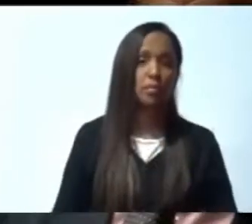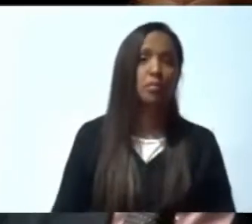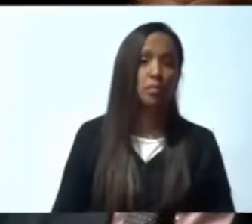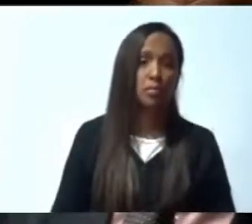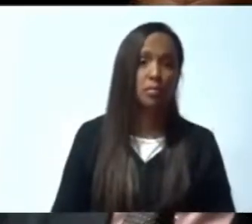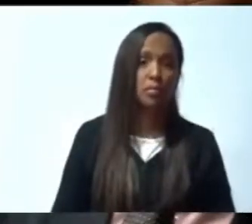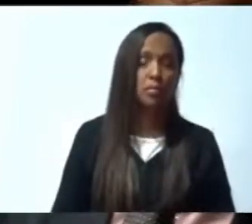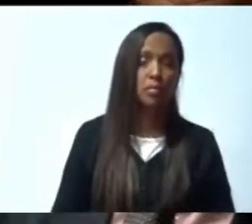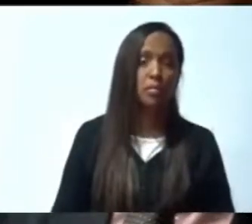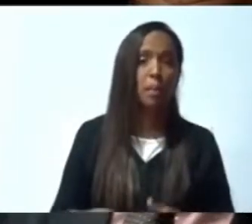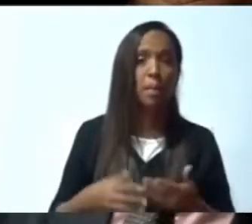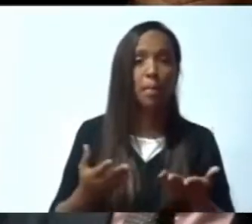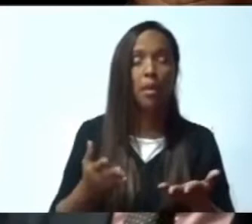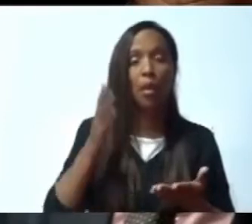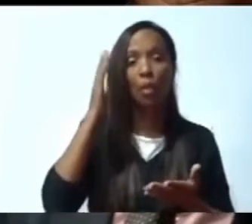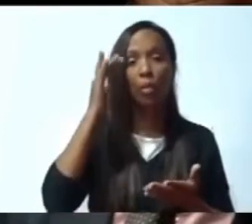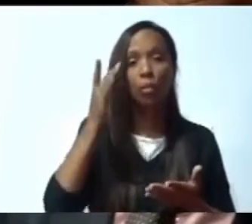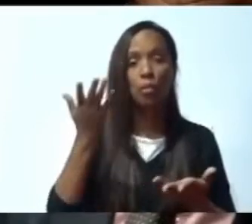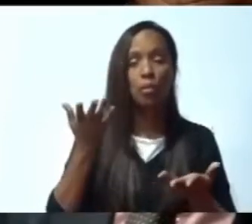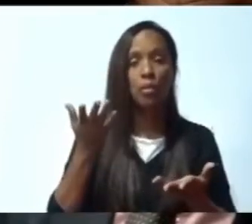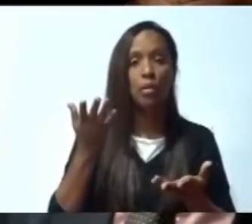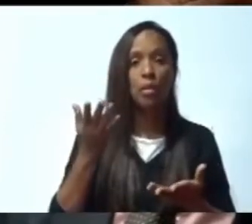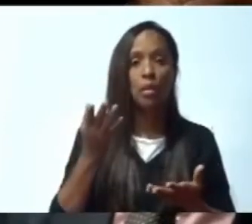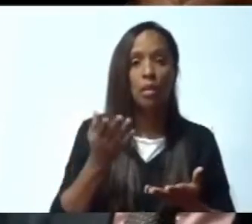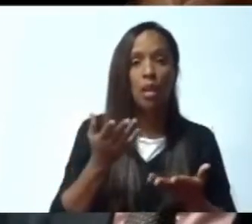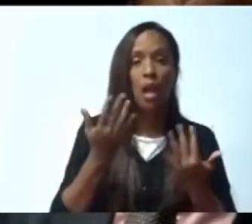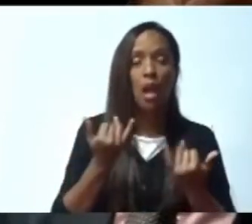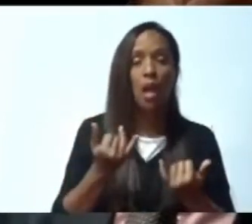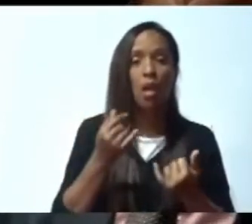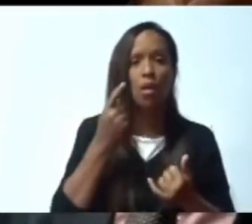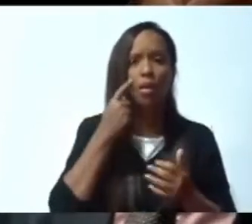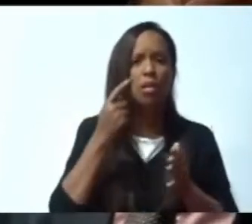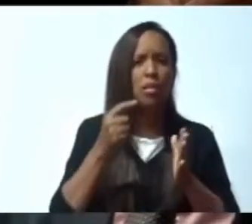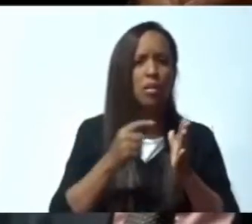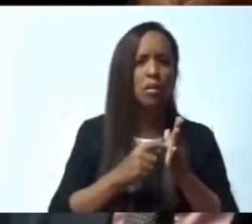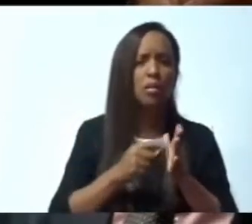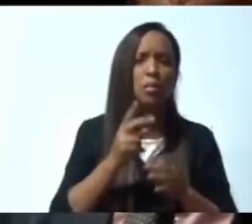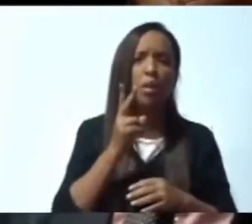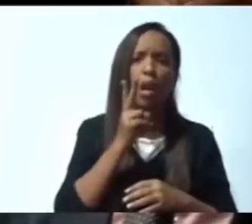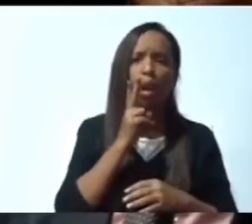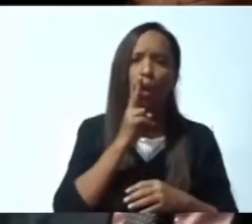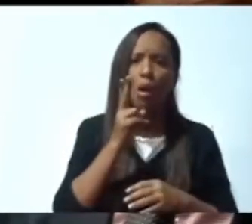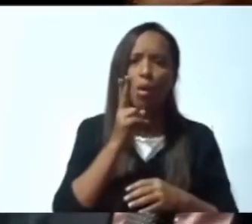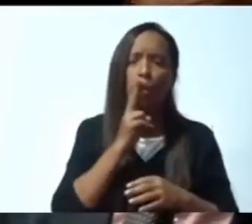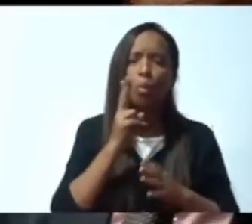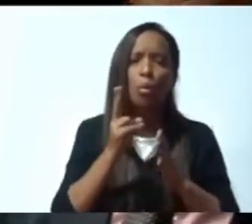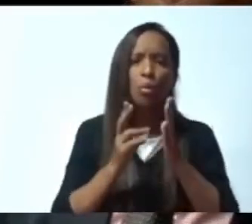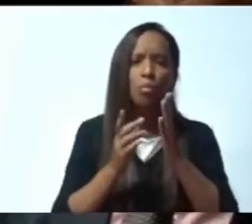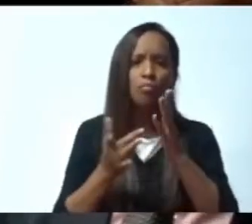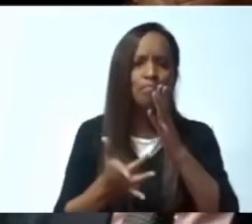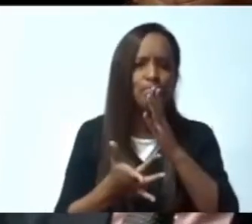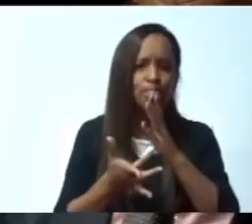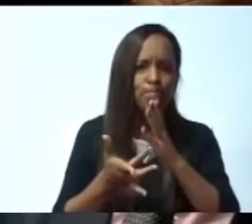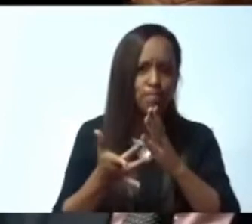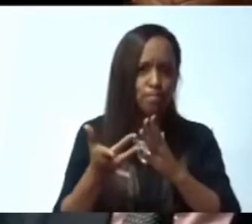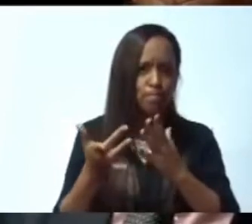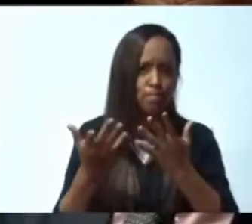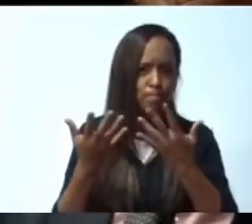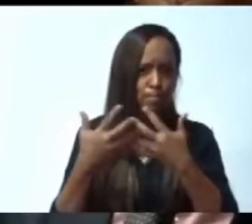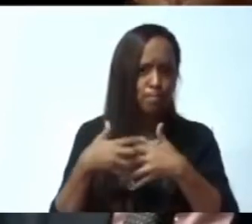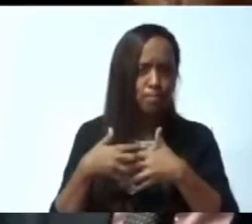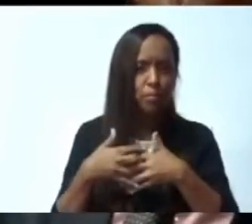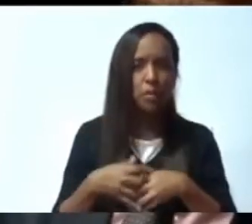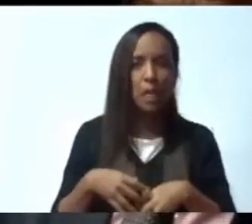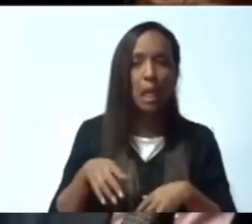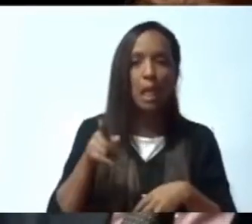elemento nuevo todavía no hay estudios que te hablen de que te va a llevar a que mañana aparezca de cáncer de pulmón cáncer